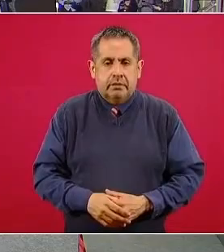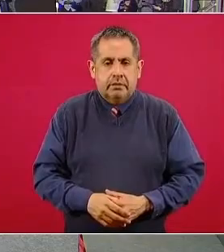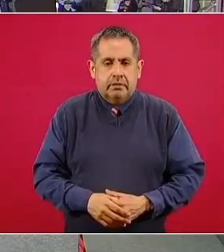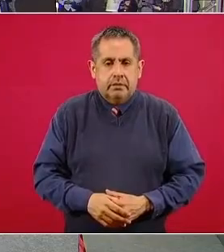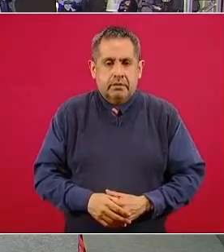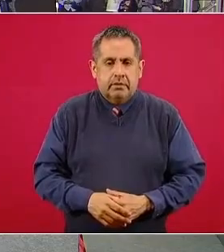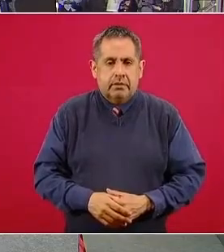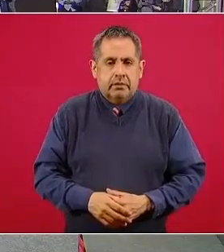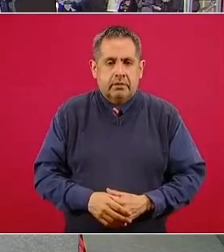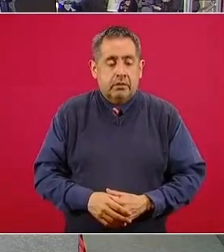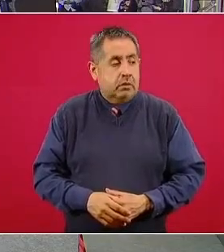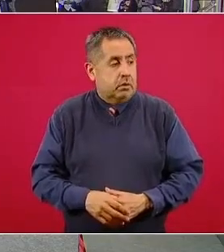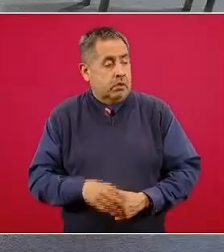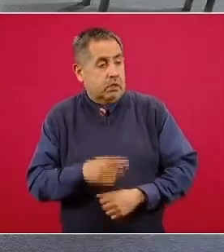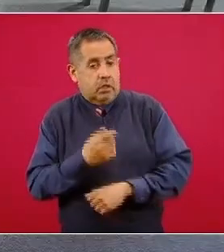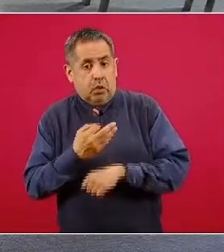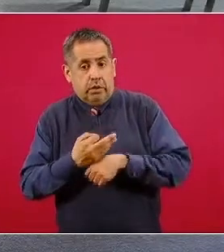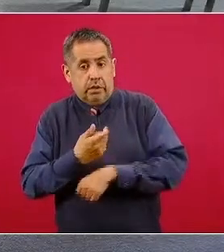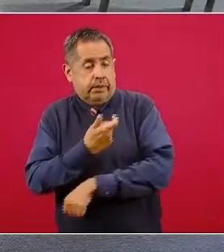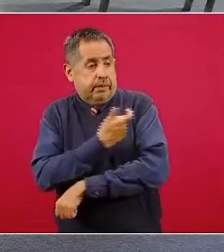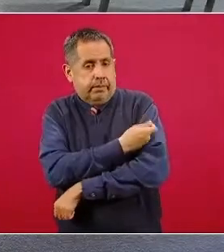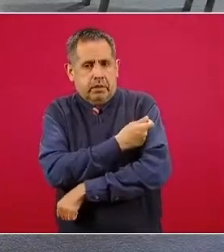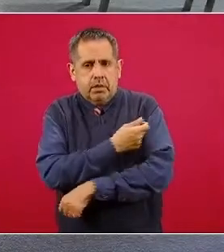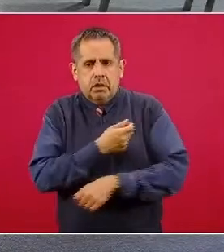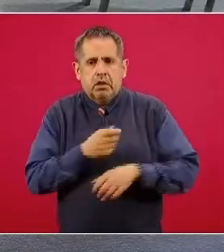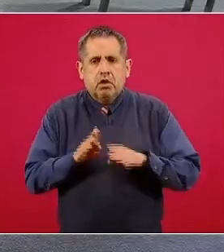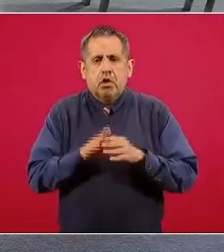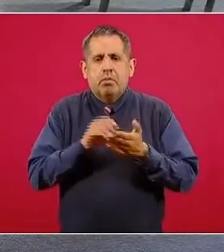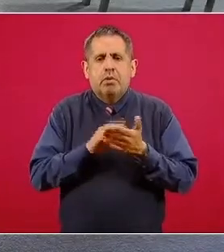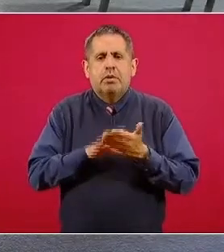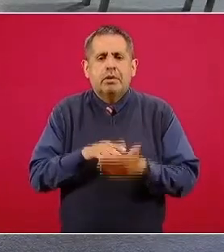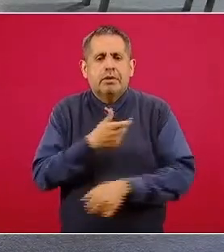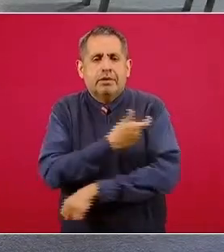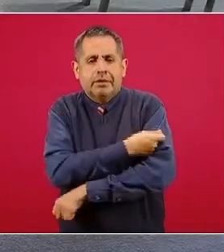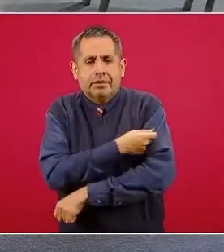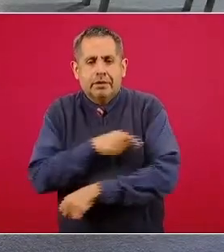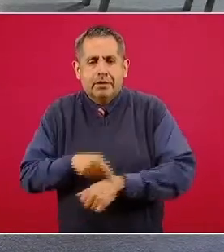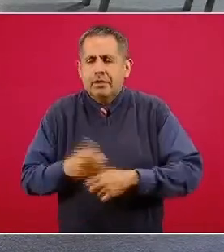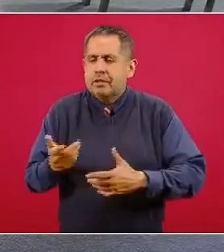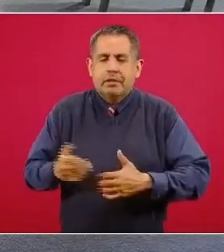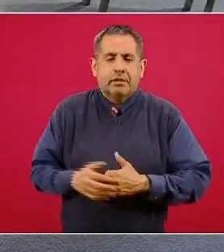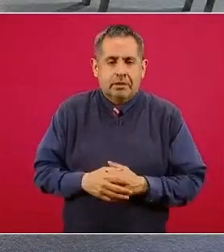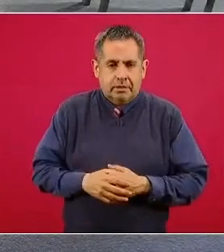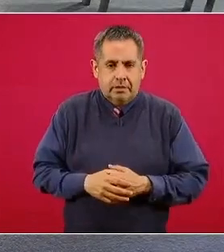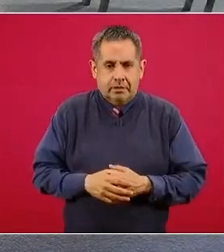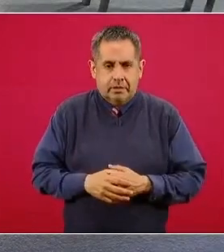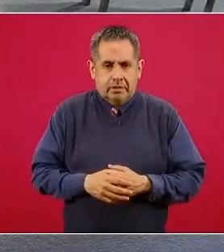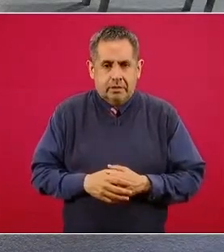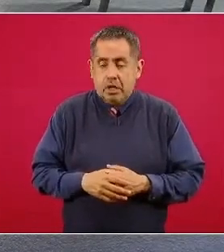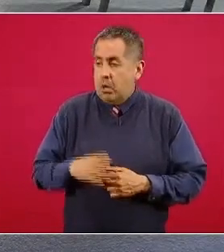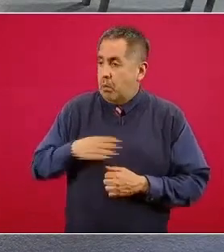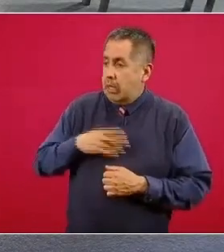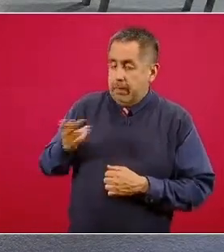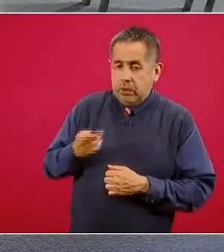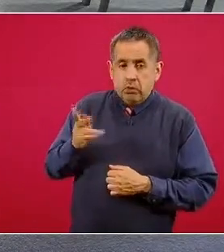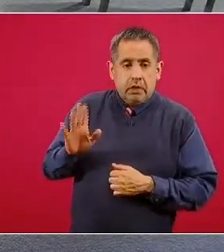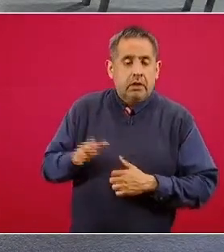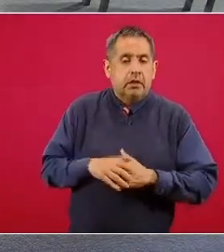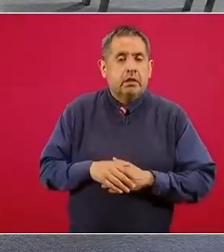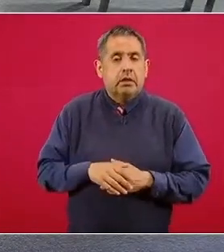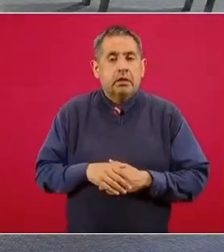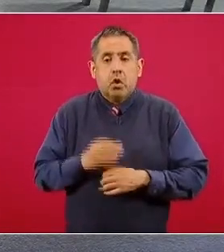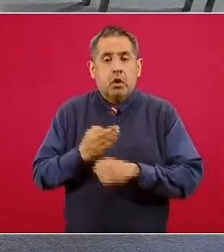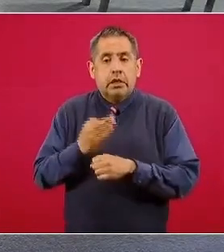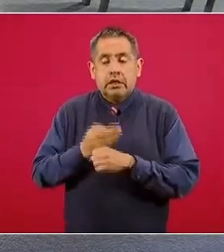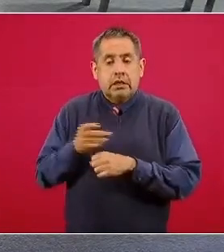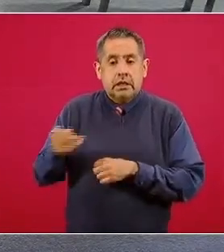Doctora Veras, y ahora que nos vacunaron, ¿cómo queda registrado esto? Bueno, muy buena pregunta. Esto tiene